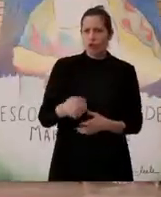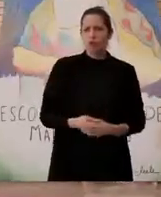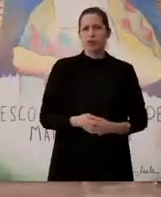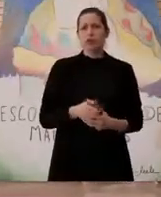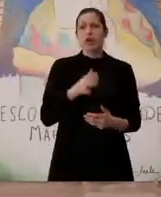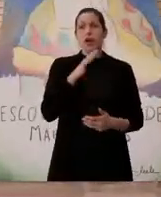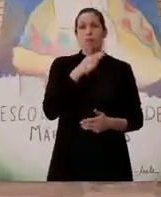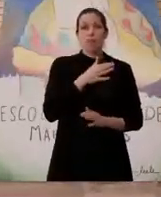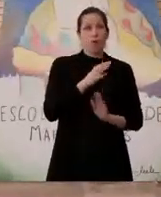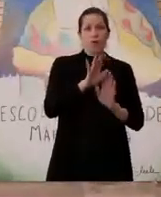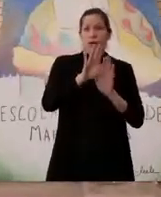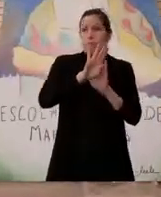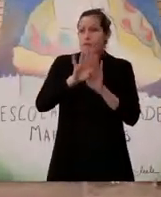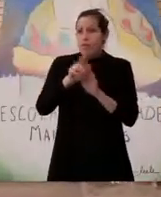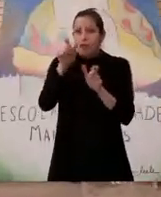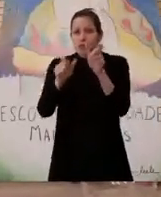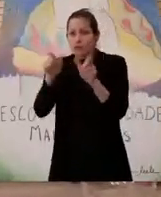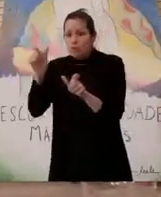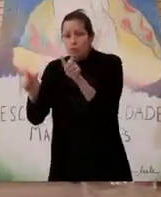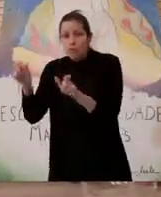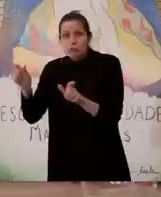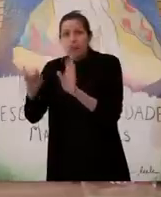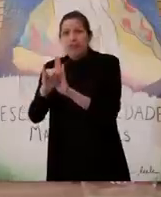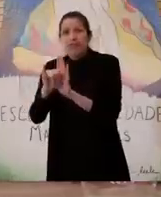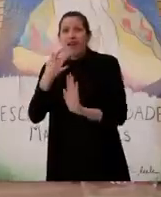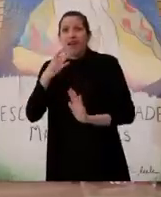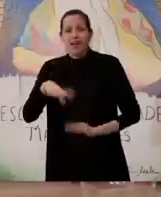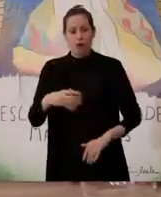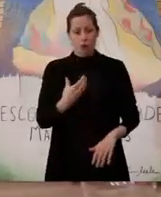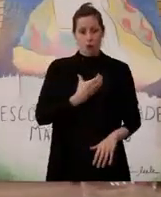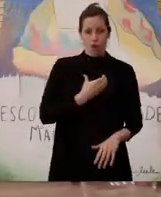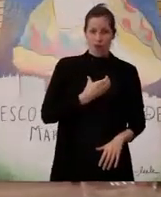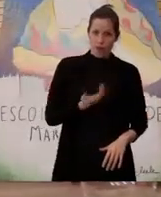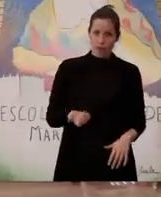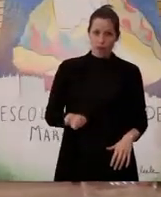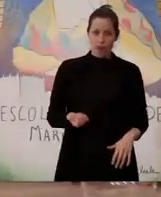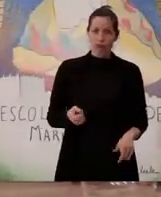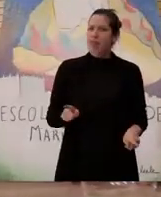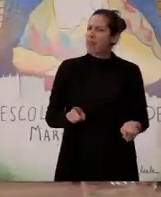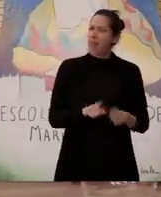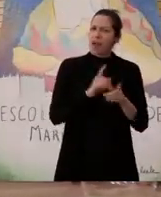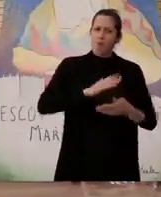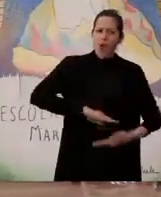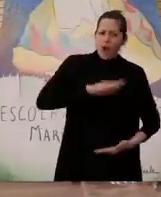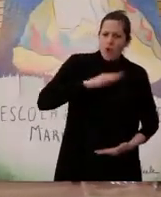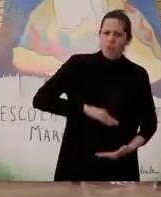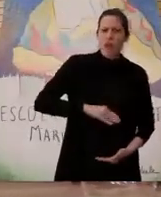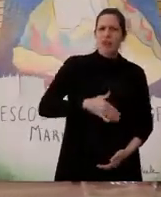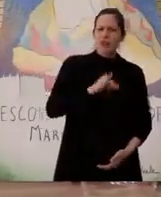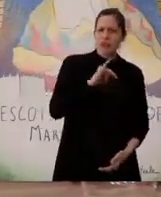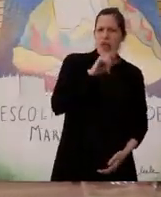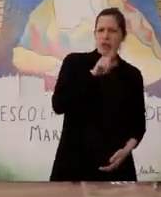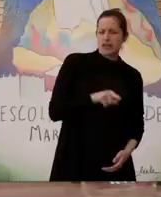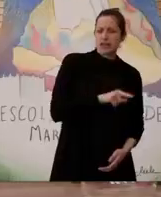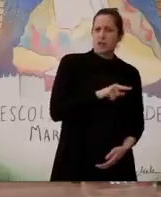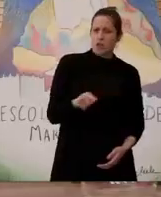eoconcello e inda que no empeña competencia sea igual e igual tienen que encargarse de ser mediador de que